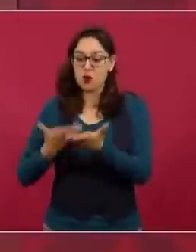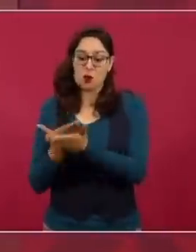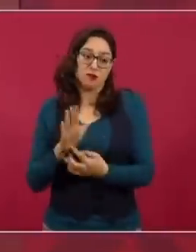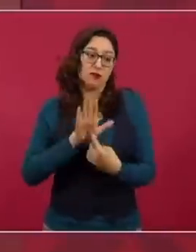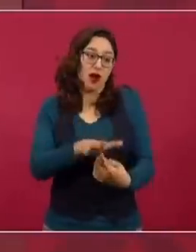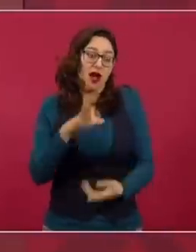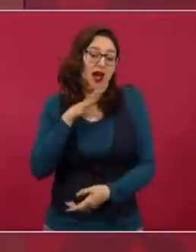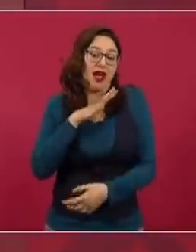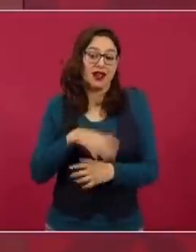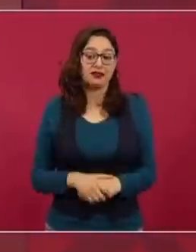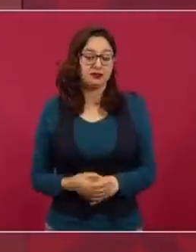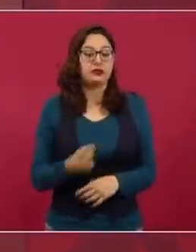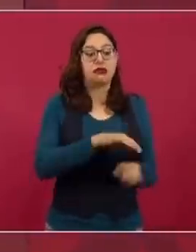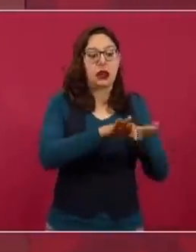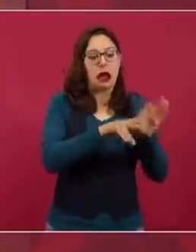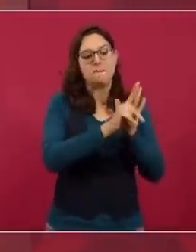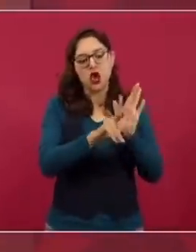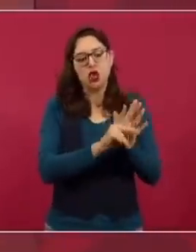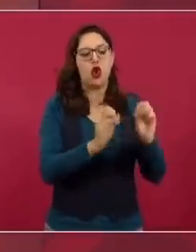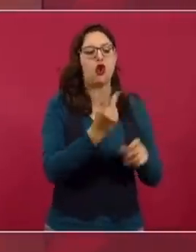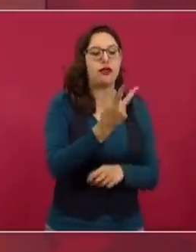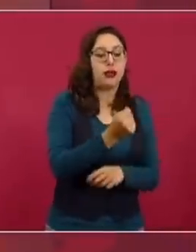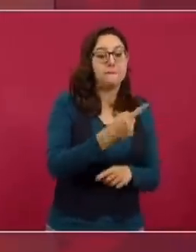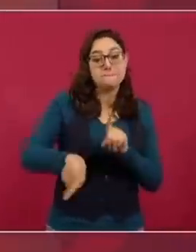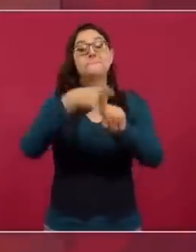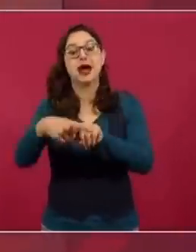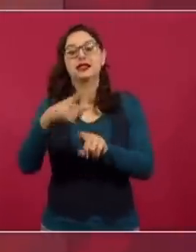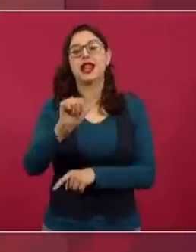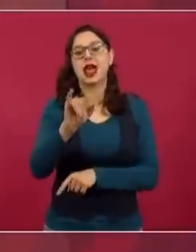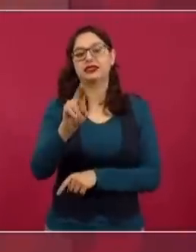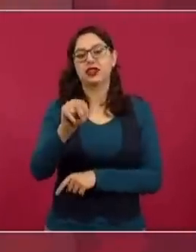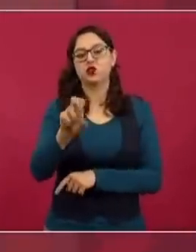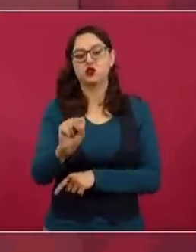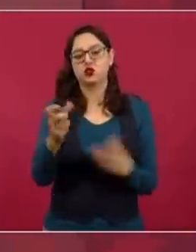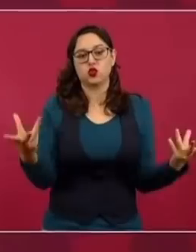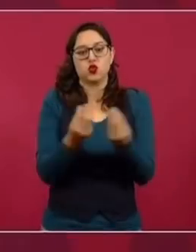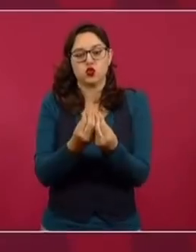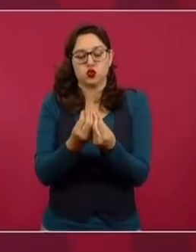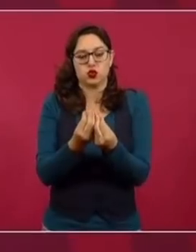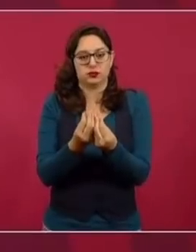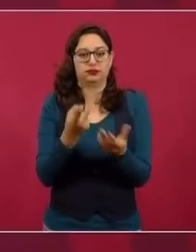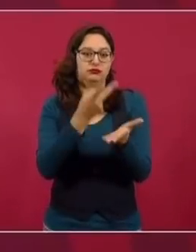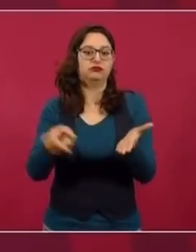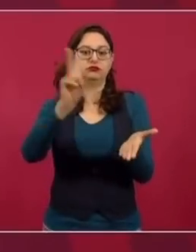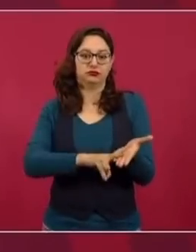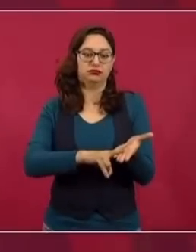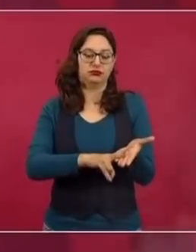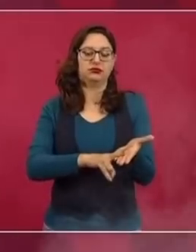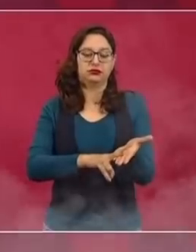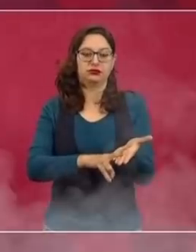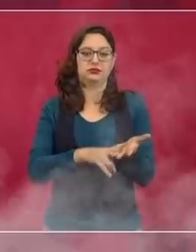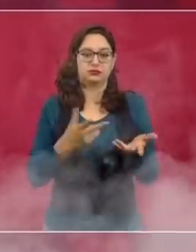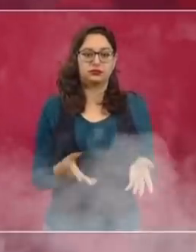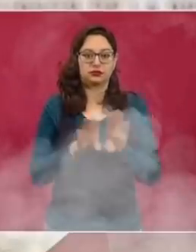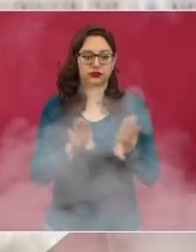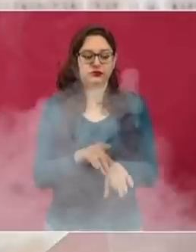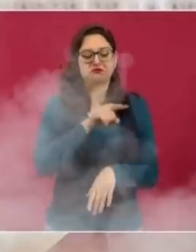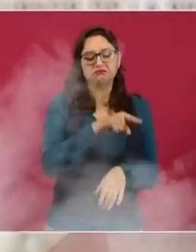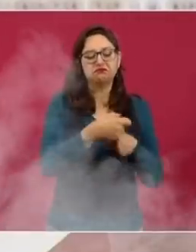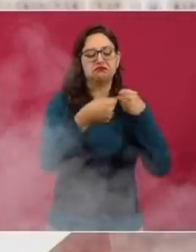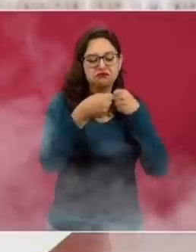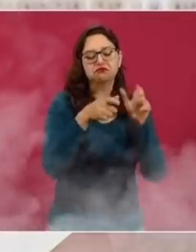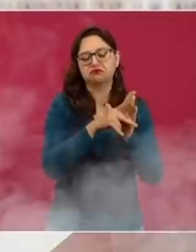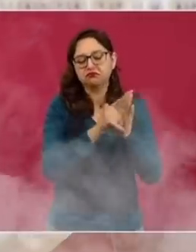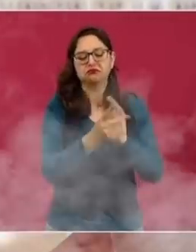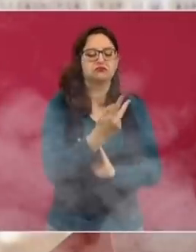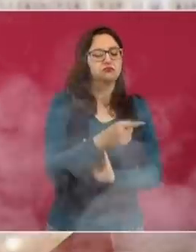medio y latinos los contrata. Para que sigan en ese medio, ahí puede ser que